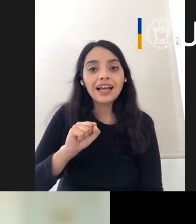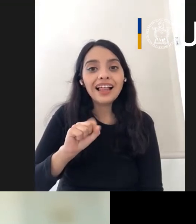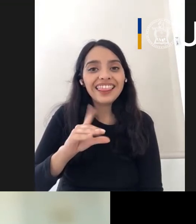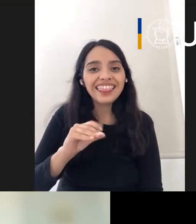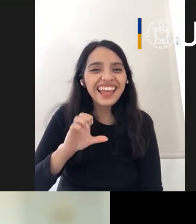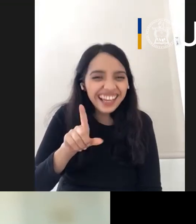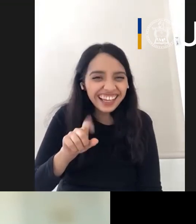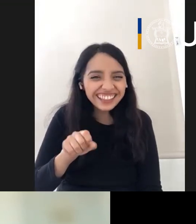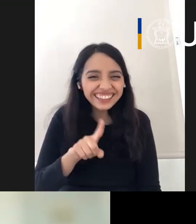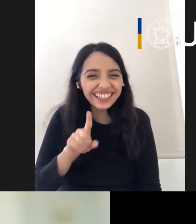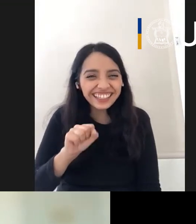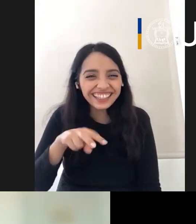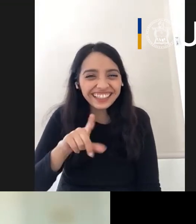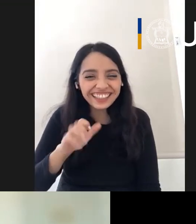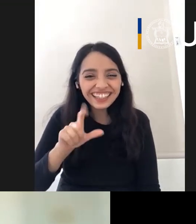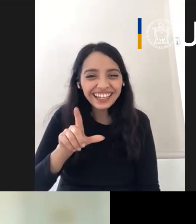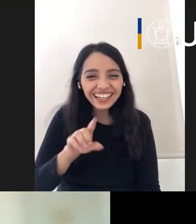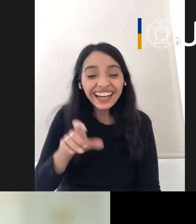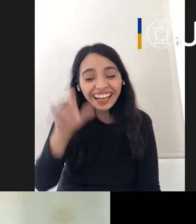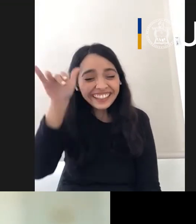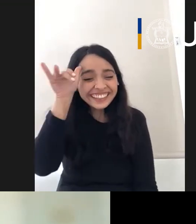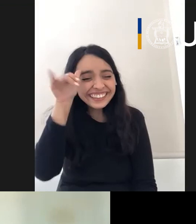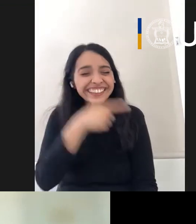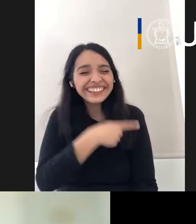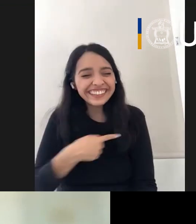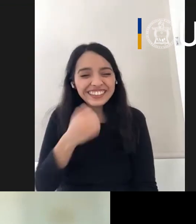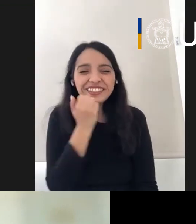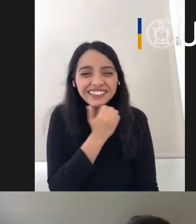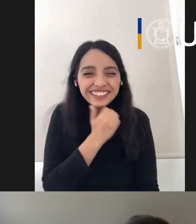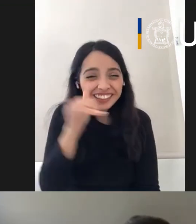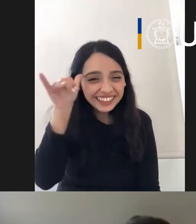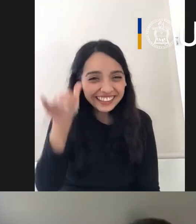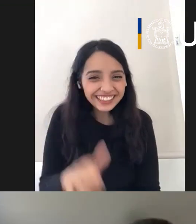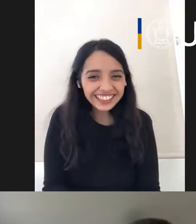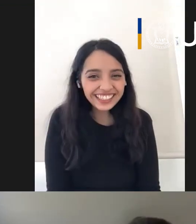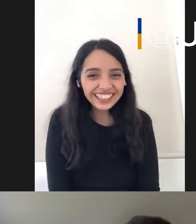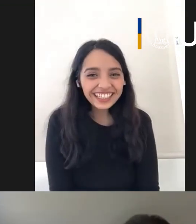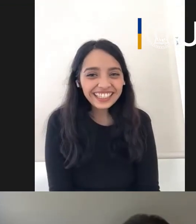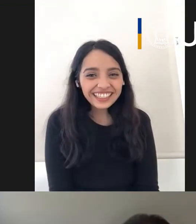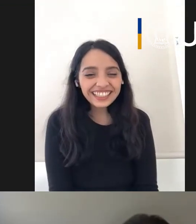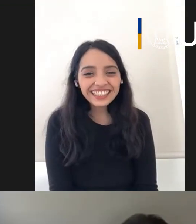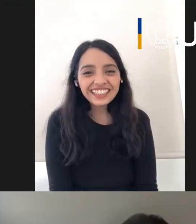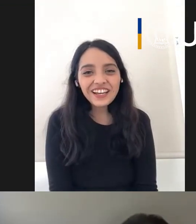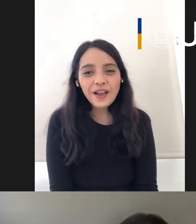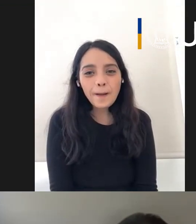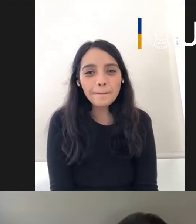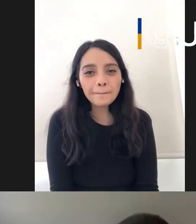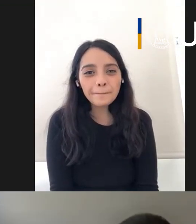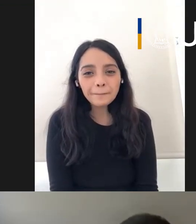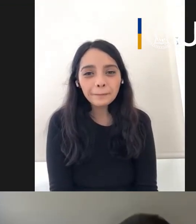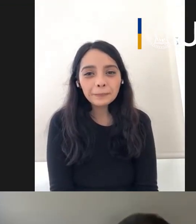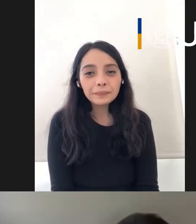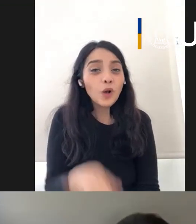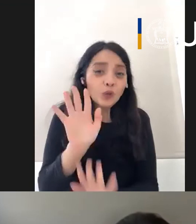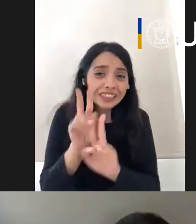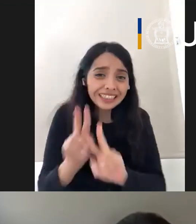Perdón. Perdón, María de los Ángeles. Perdón si me sabía tu nombre, pero estaba pensando en otra cosa. No hay problema, habitualmente.